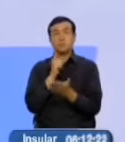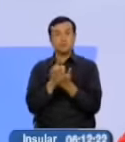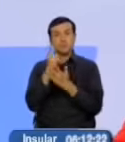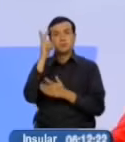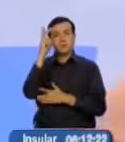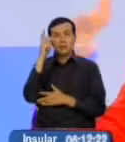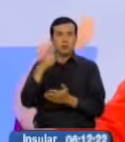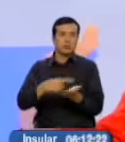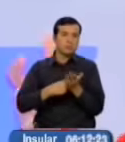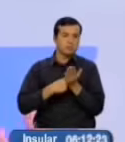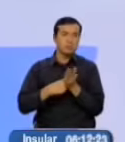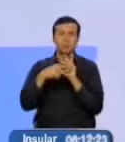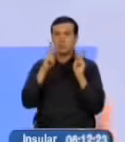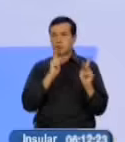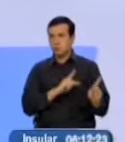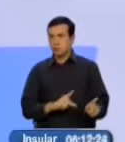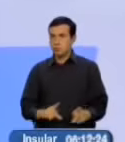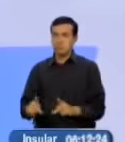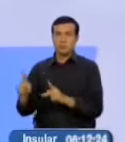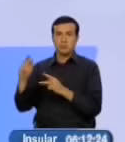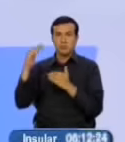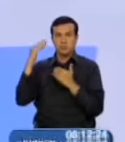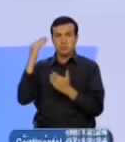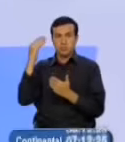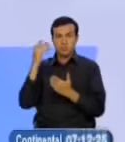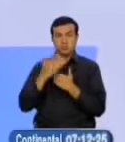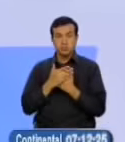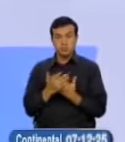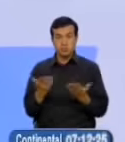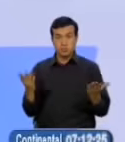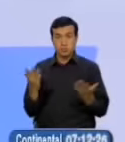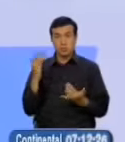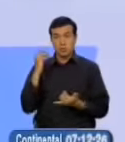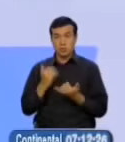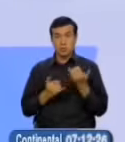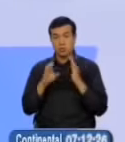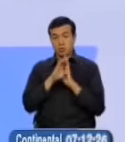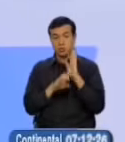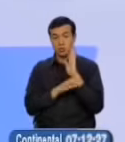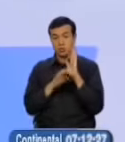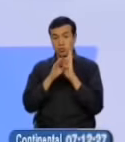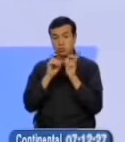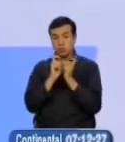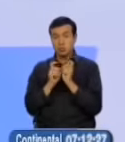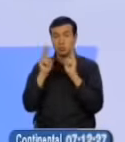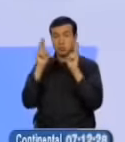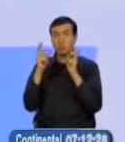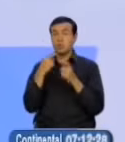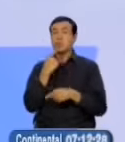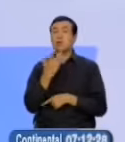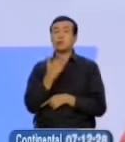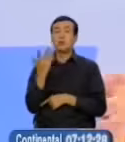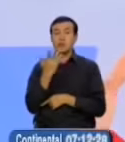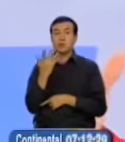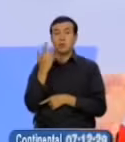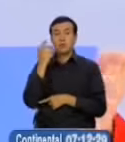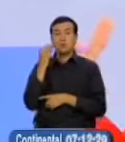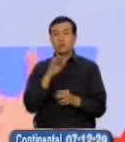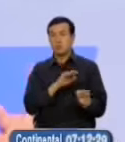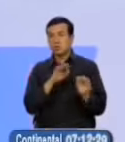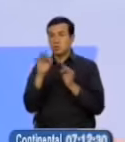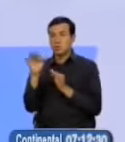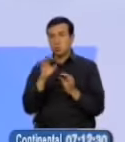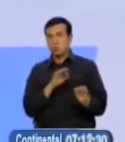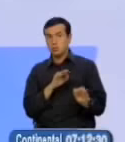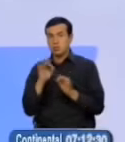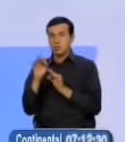que de negociación, de planificación, políticos, y por eso en la última enmienda constitucional uno de los temas que se hizo fue aplazar los